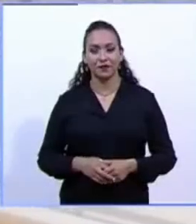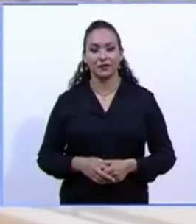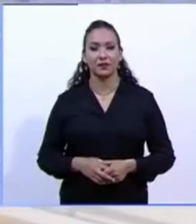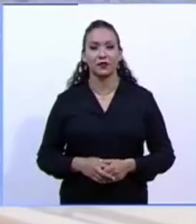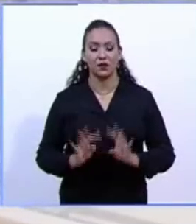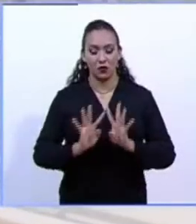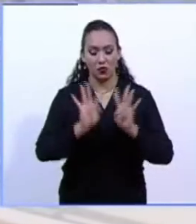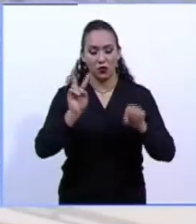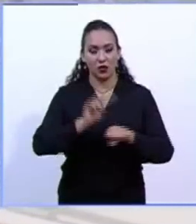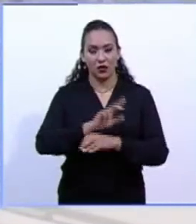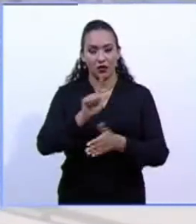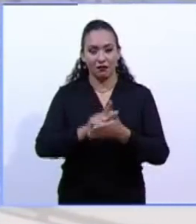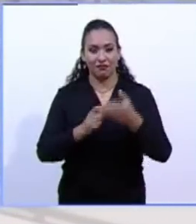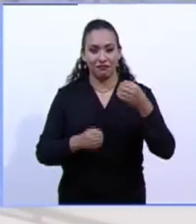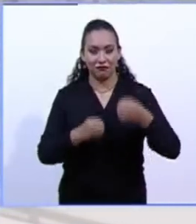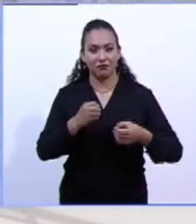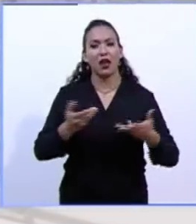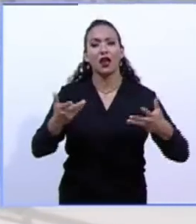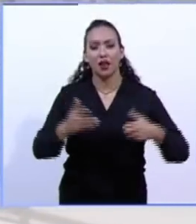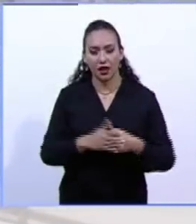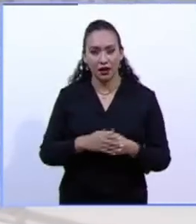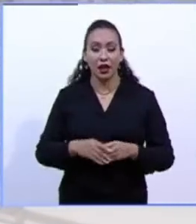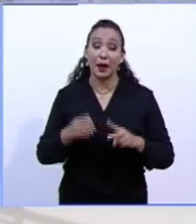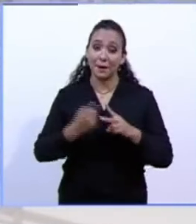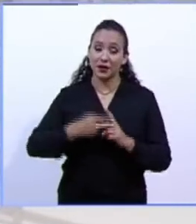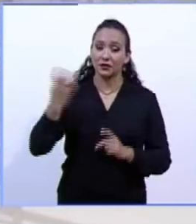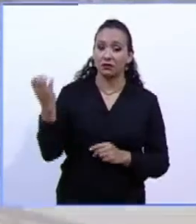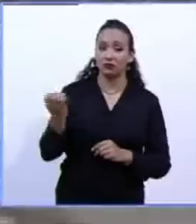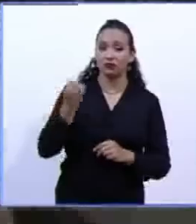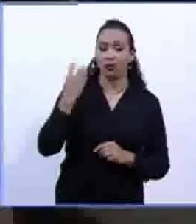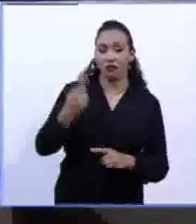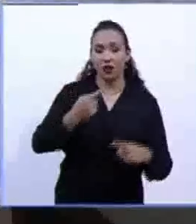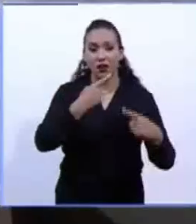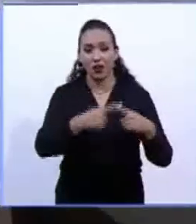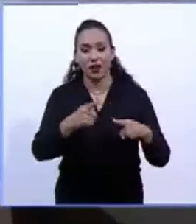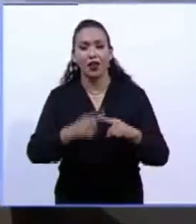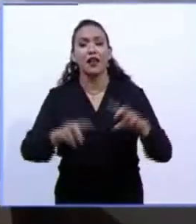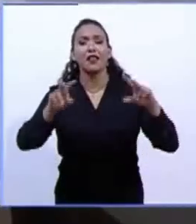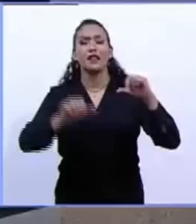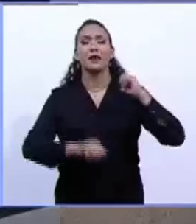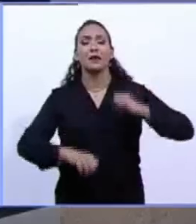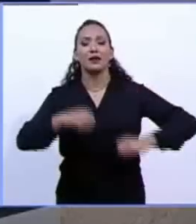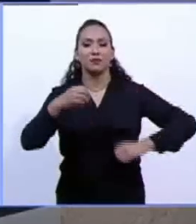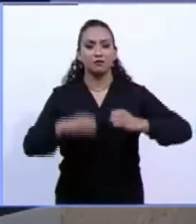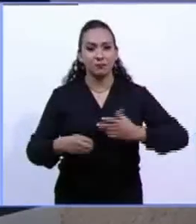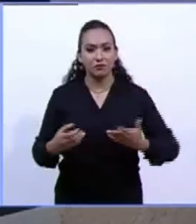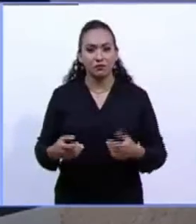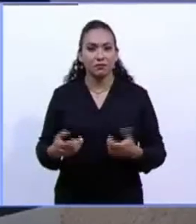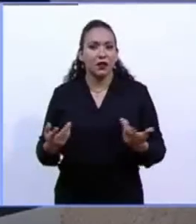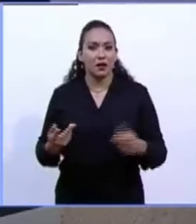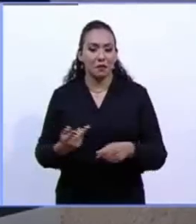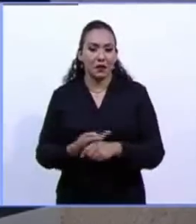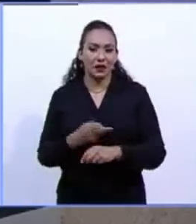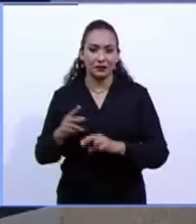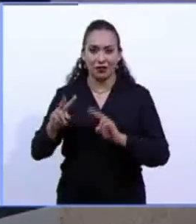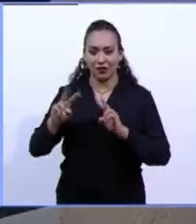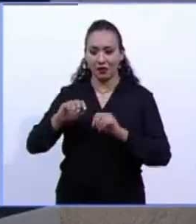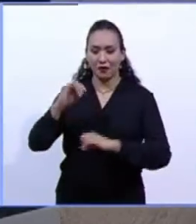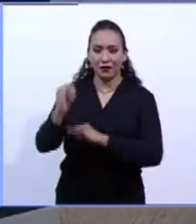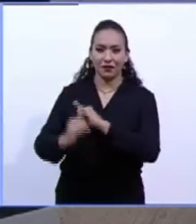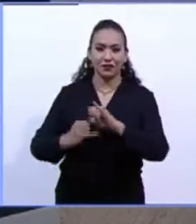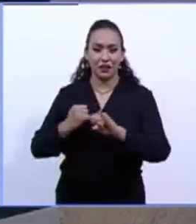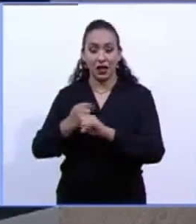El Consejo de la Judicatura Federal llevará a cabo el ciclo de conferencias El Poder Judicial de la Federación ante los mecanismos